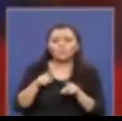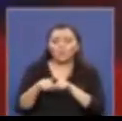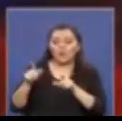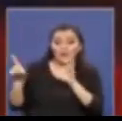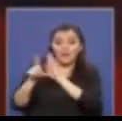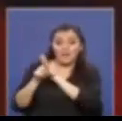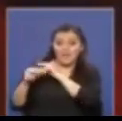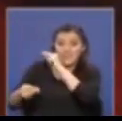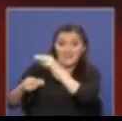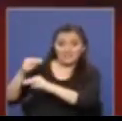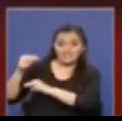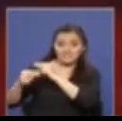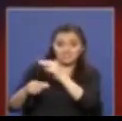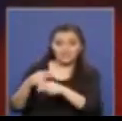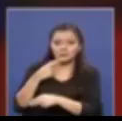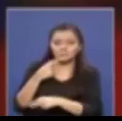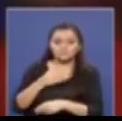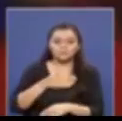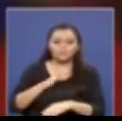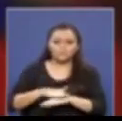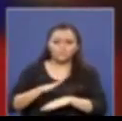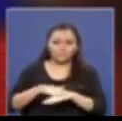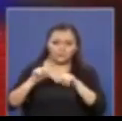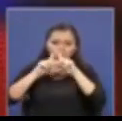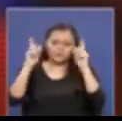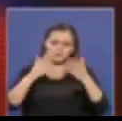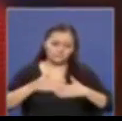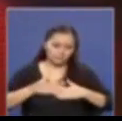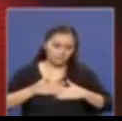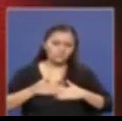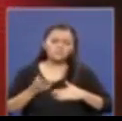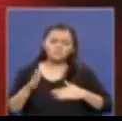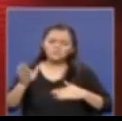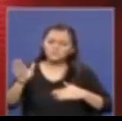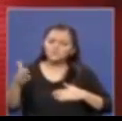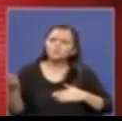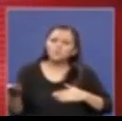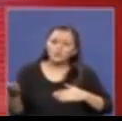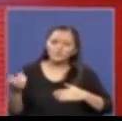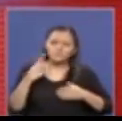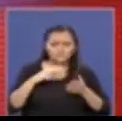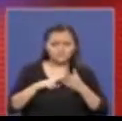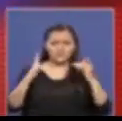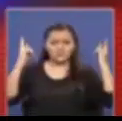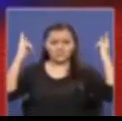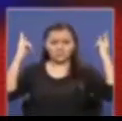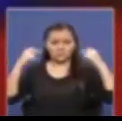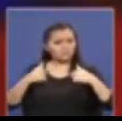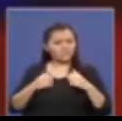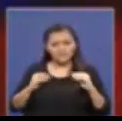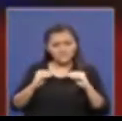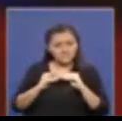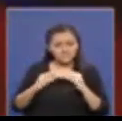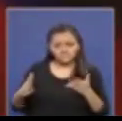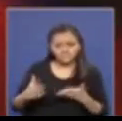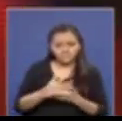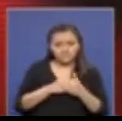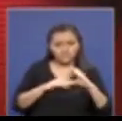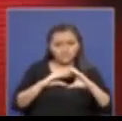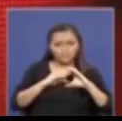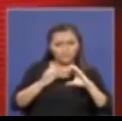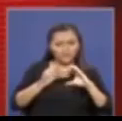herencia, no hablan como empresarios. ¿Qué costo de producción afecta a la ley de herencia? Hablan como ricos, hablan como